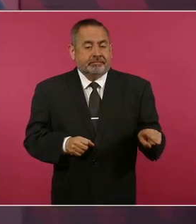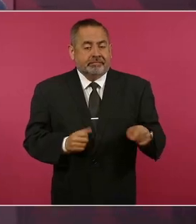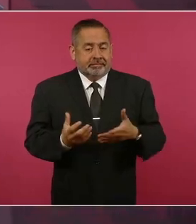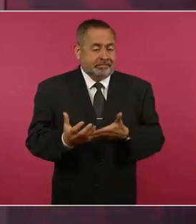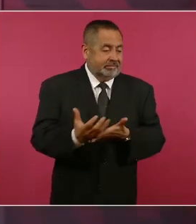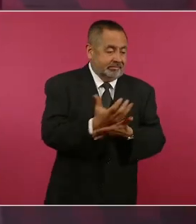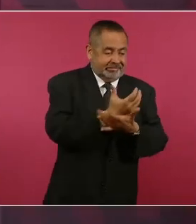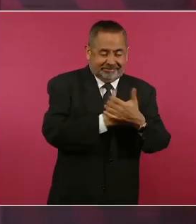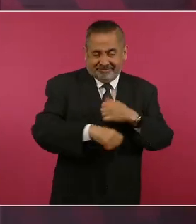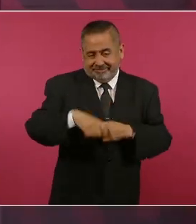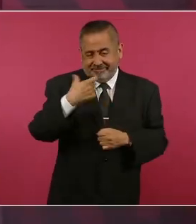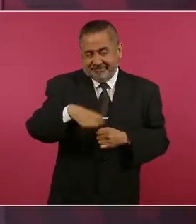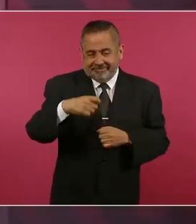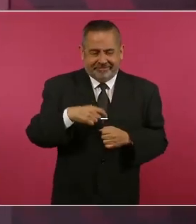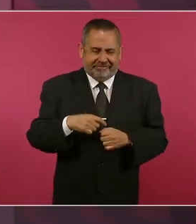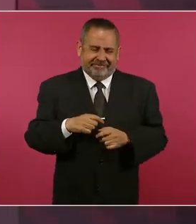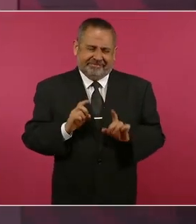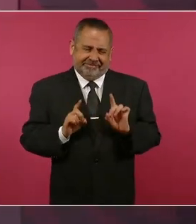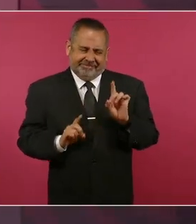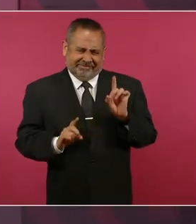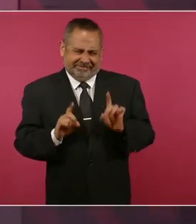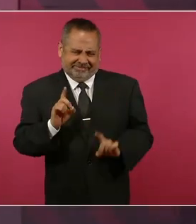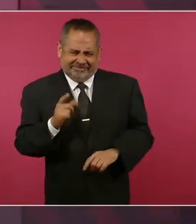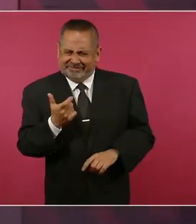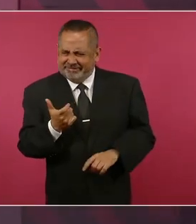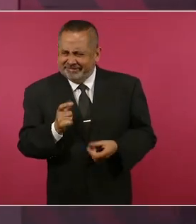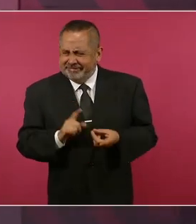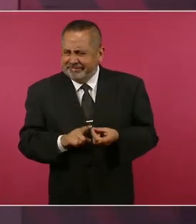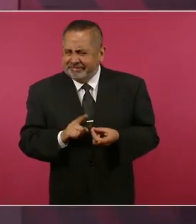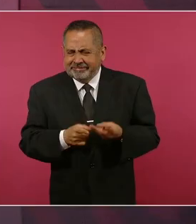me hace dudar.